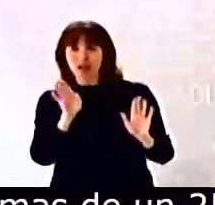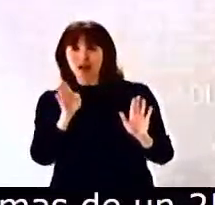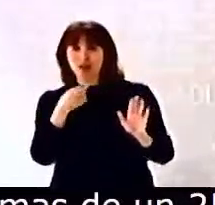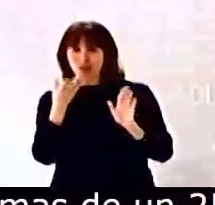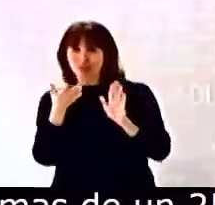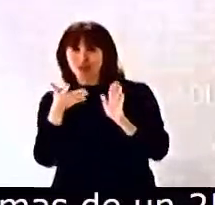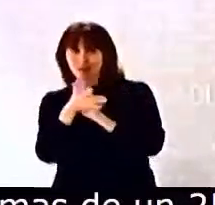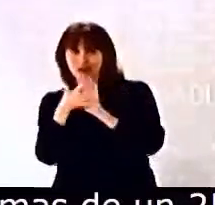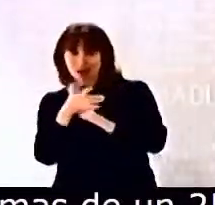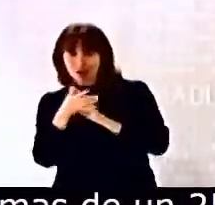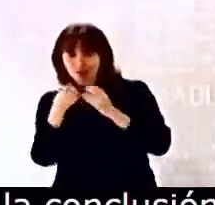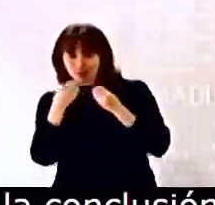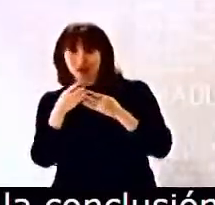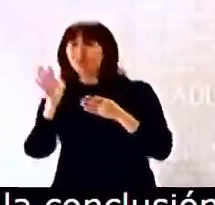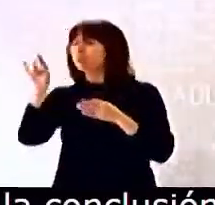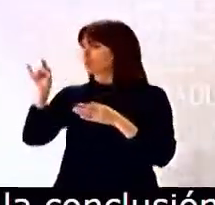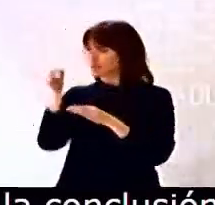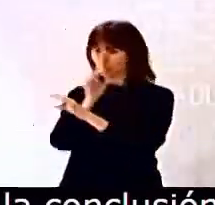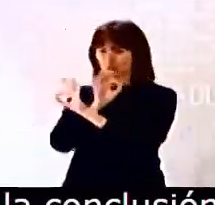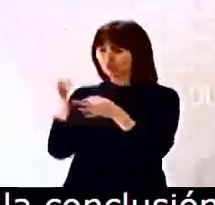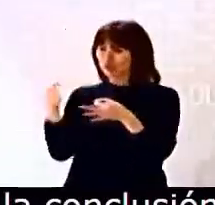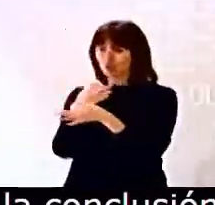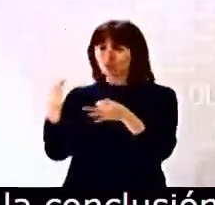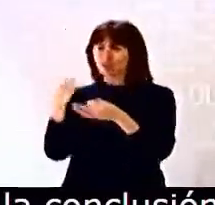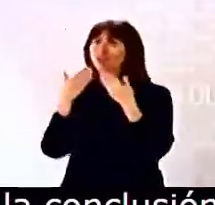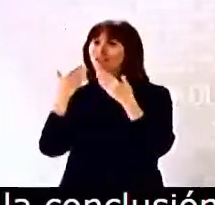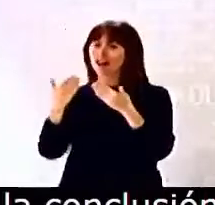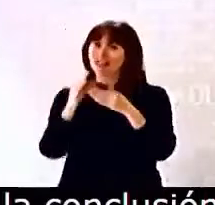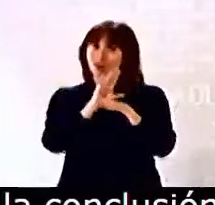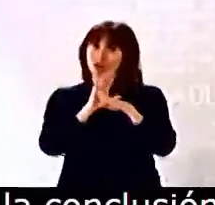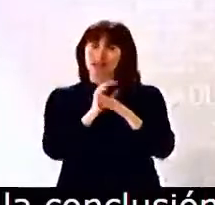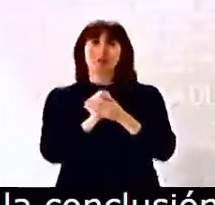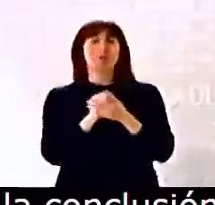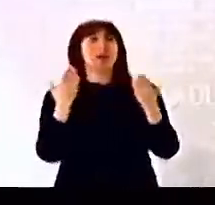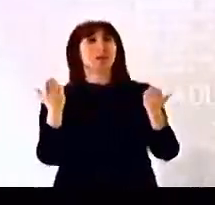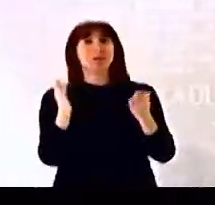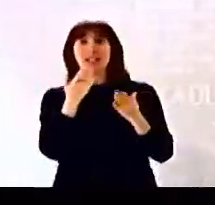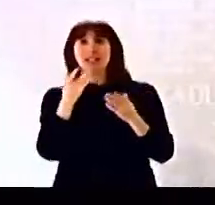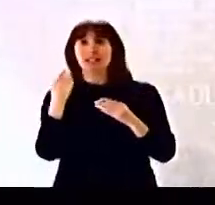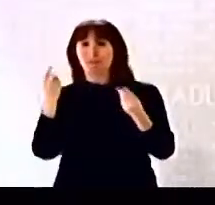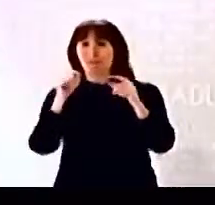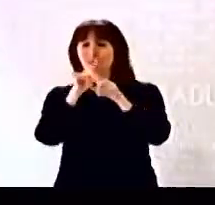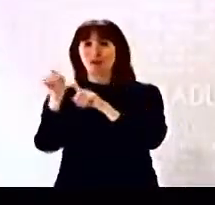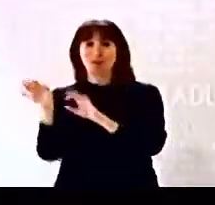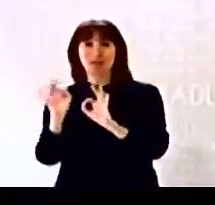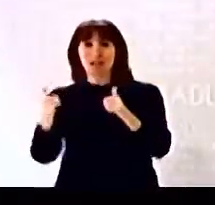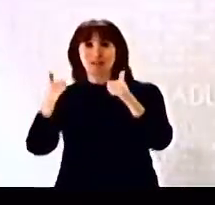Sí, sin problema. Gracias, consejero. Nada, a usted. Pues si no hay ninguna pregunta más,